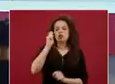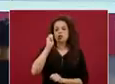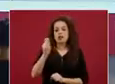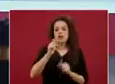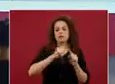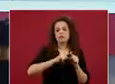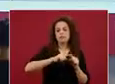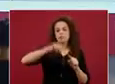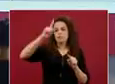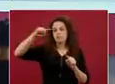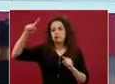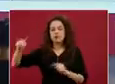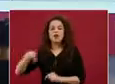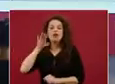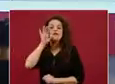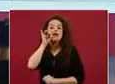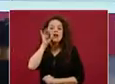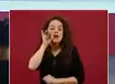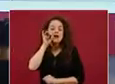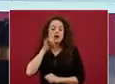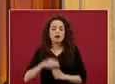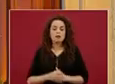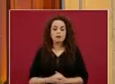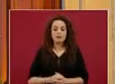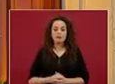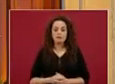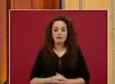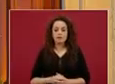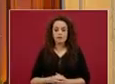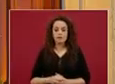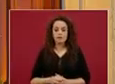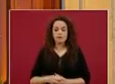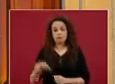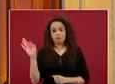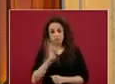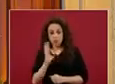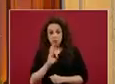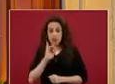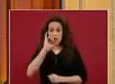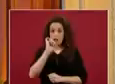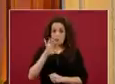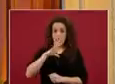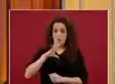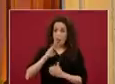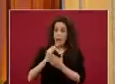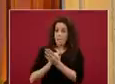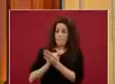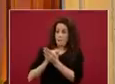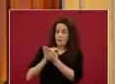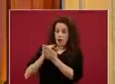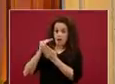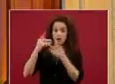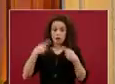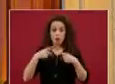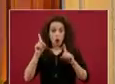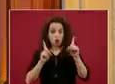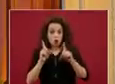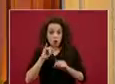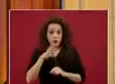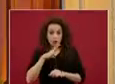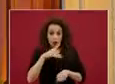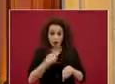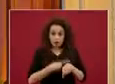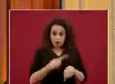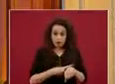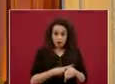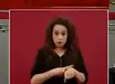que vemos hasta la parte superior, que independientemente de que se hayan incrementado los casos sospechosos y por lo mismo se